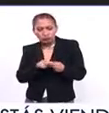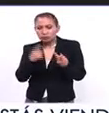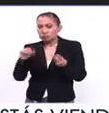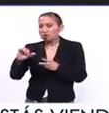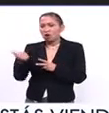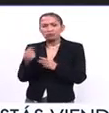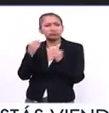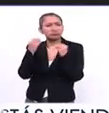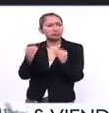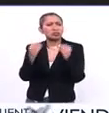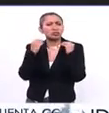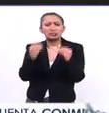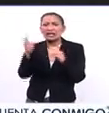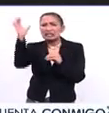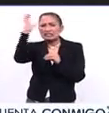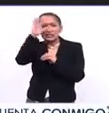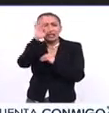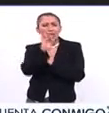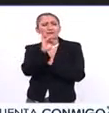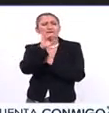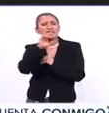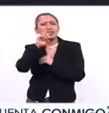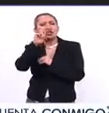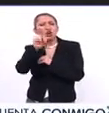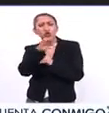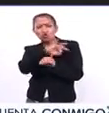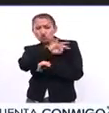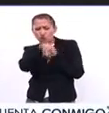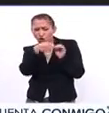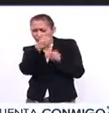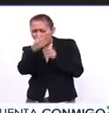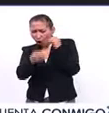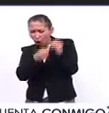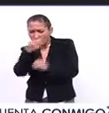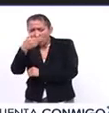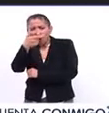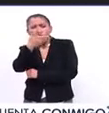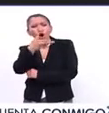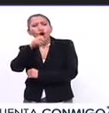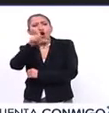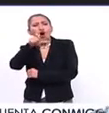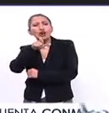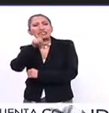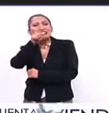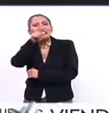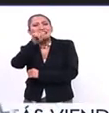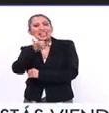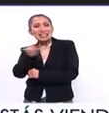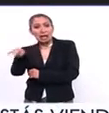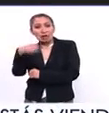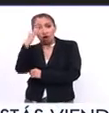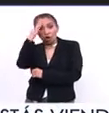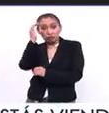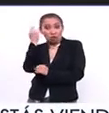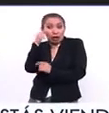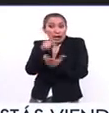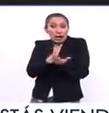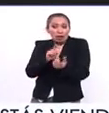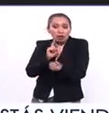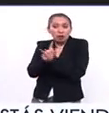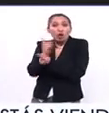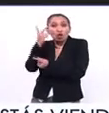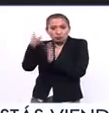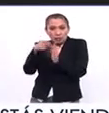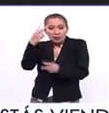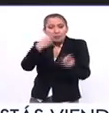y muchísima ciencia ficción. Tiene casi todas las obras de Huxley, a quien yo sospecho que conoció porque Huxley estuvo